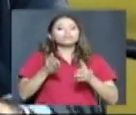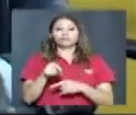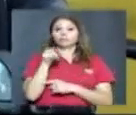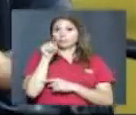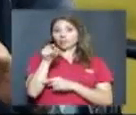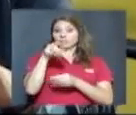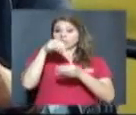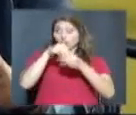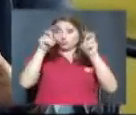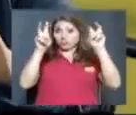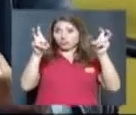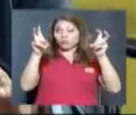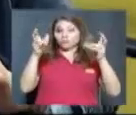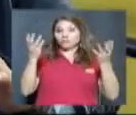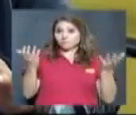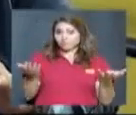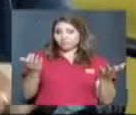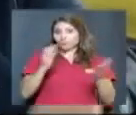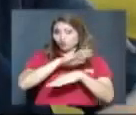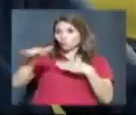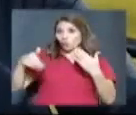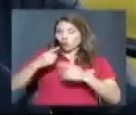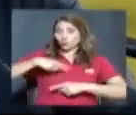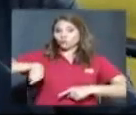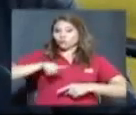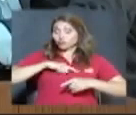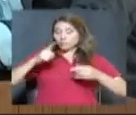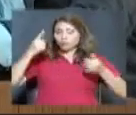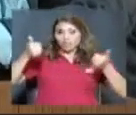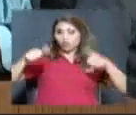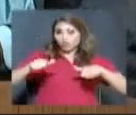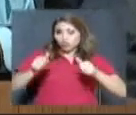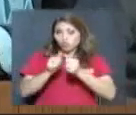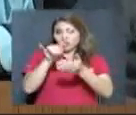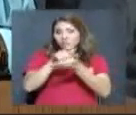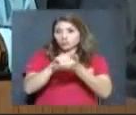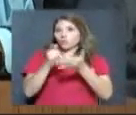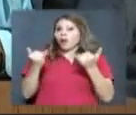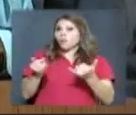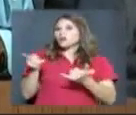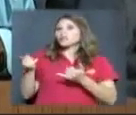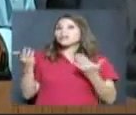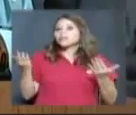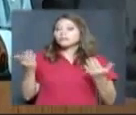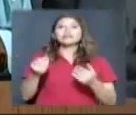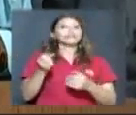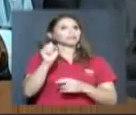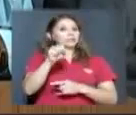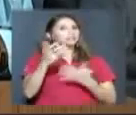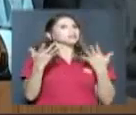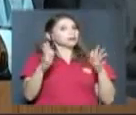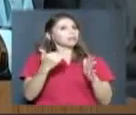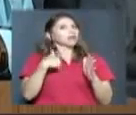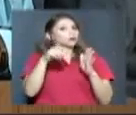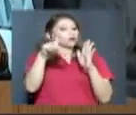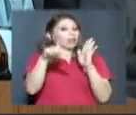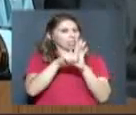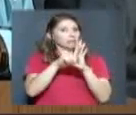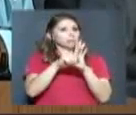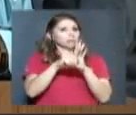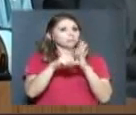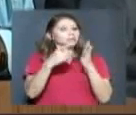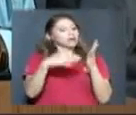yo creo que todos los que estamos aquí no estamos de acuerdo con eso. Ahora, ¿cuál es la posición? Sí, tenemos una ley, ¿verdad?, que ya, como se ha dicho bien